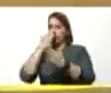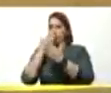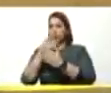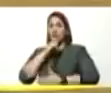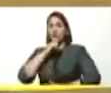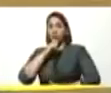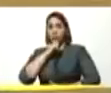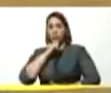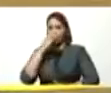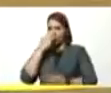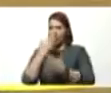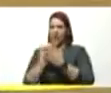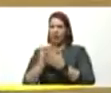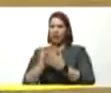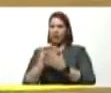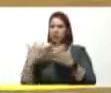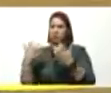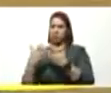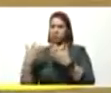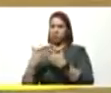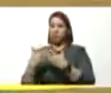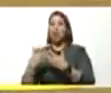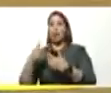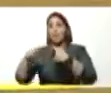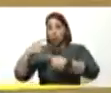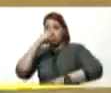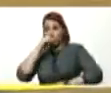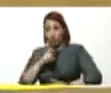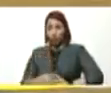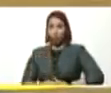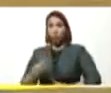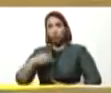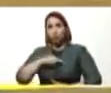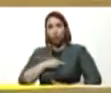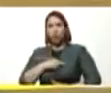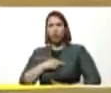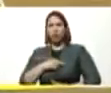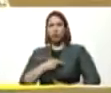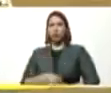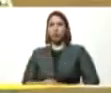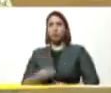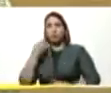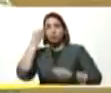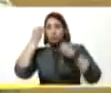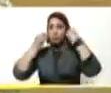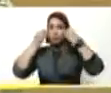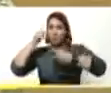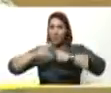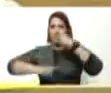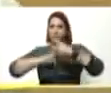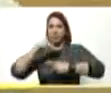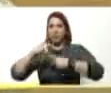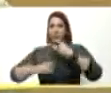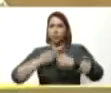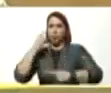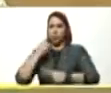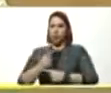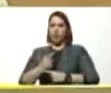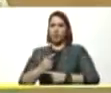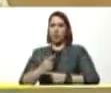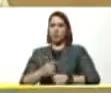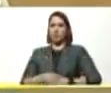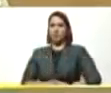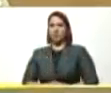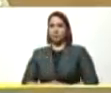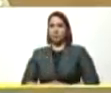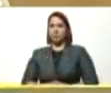dificultades, ante la tormenta, y por eso, para el año que viene, nuestro enunciado de planificación estratégica será despegar